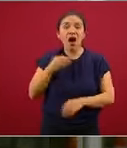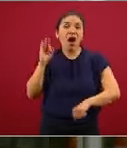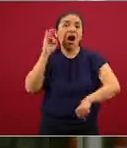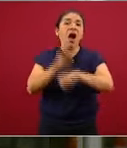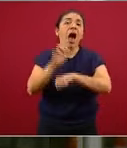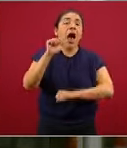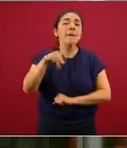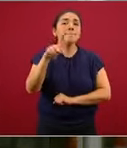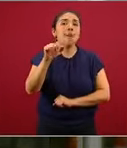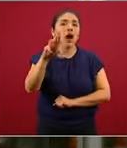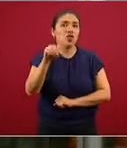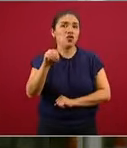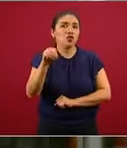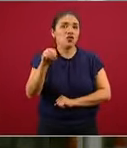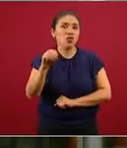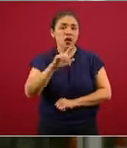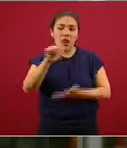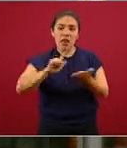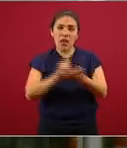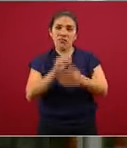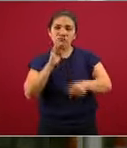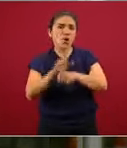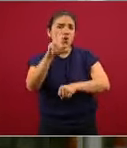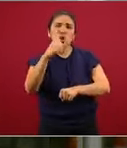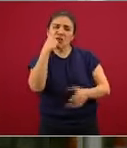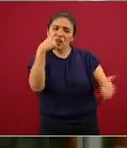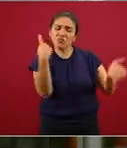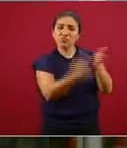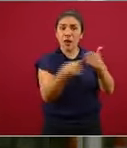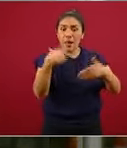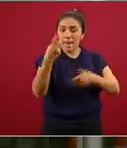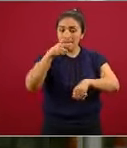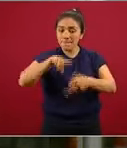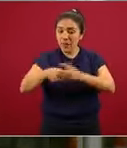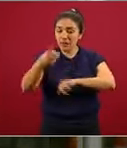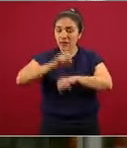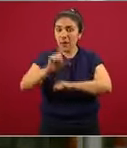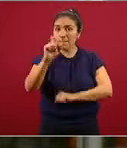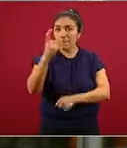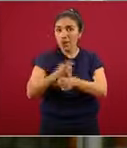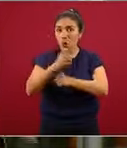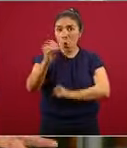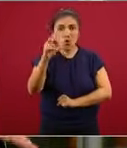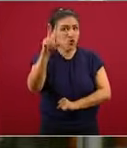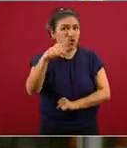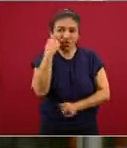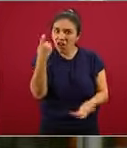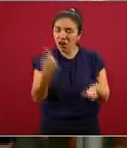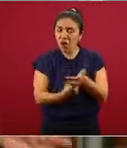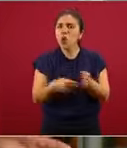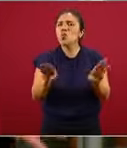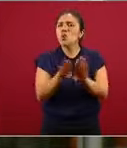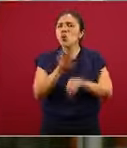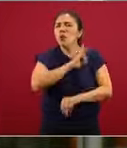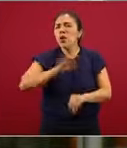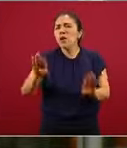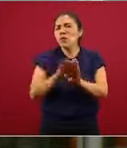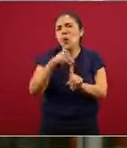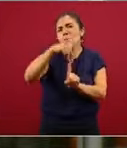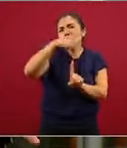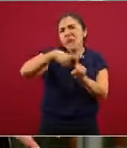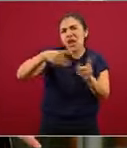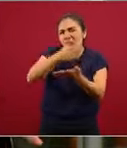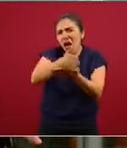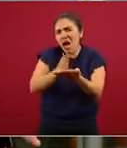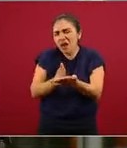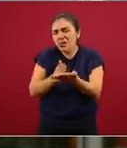quiere poner el etiquetado frontal el 1 de octubre, a partir del 1 de octubre. ¿Es viable un punto intermedio en donde el